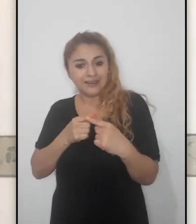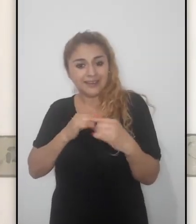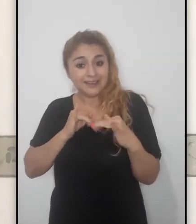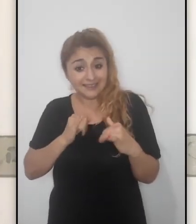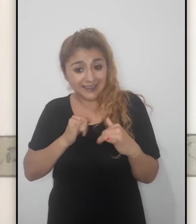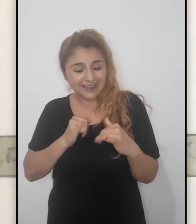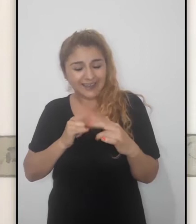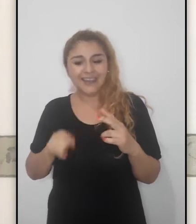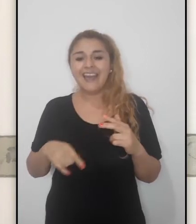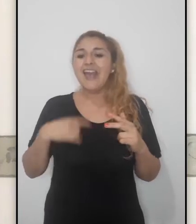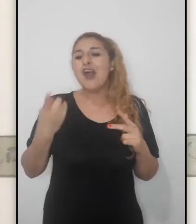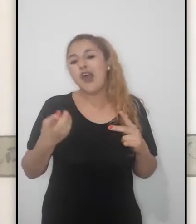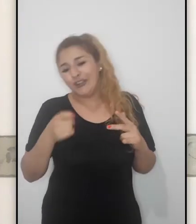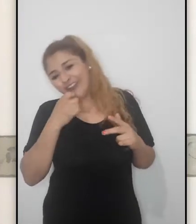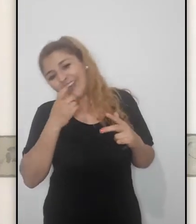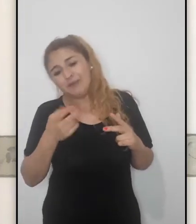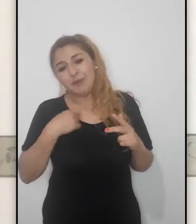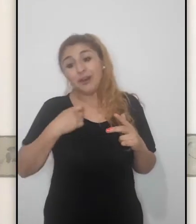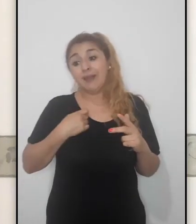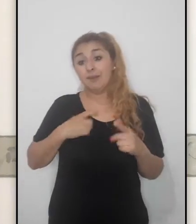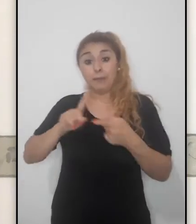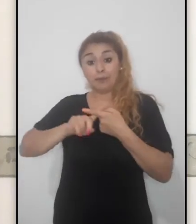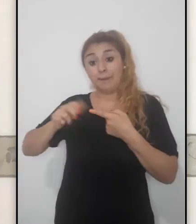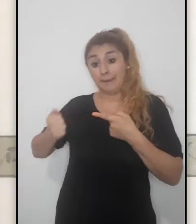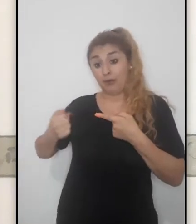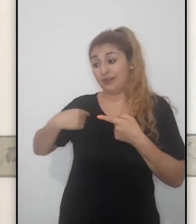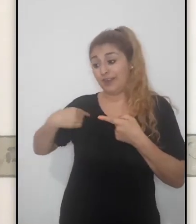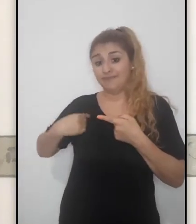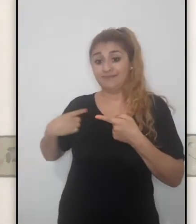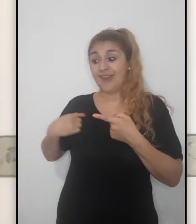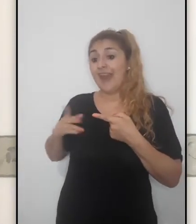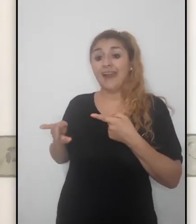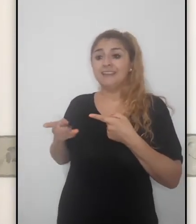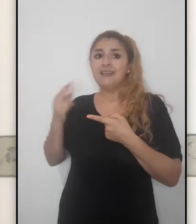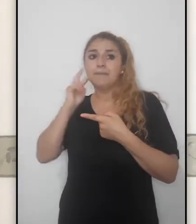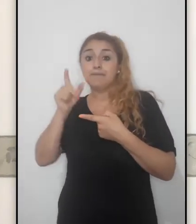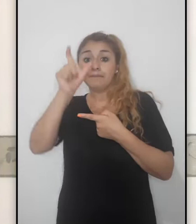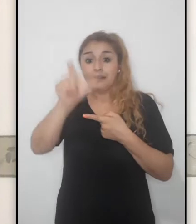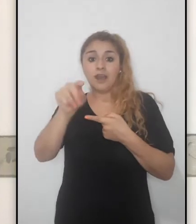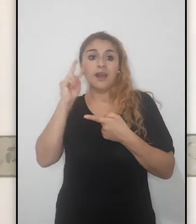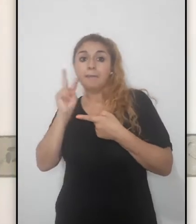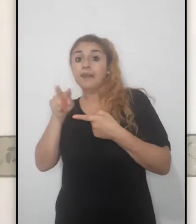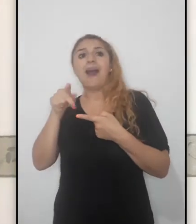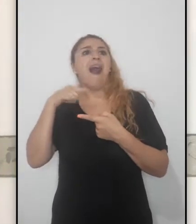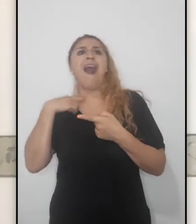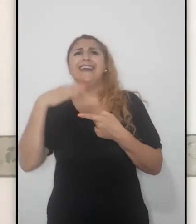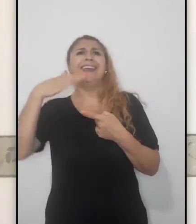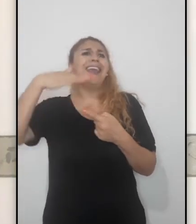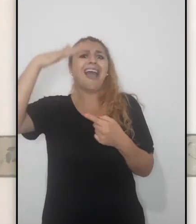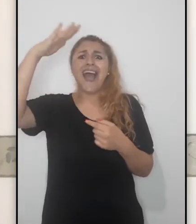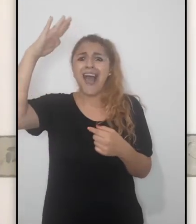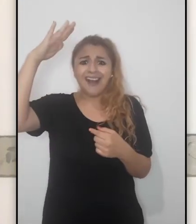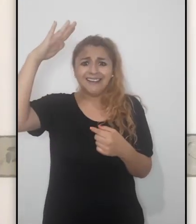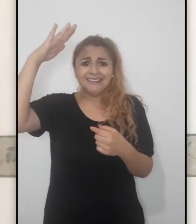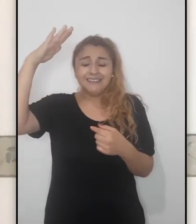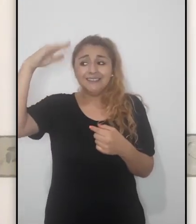persona es alta y yo puedo ver a la misma persona y decir que baja que es alto y